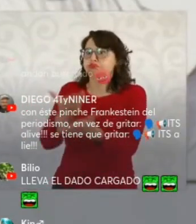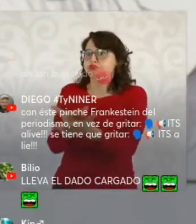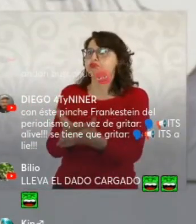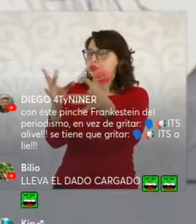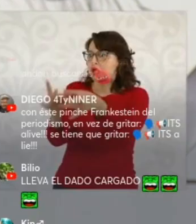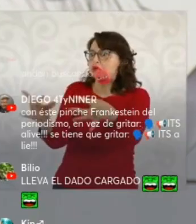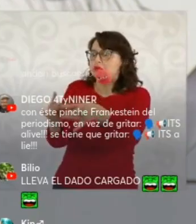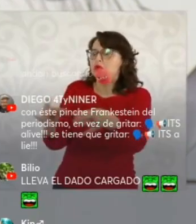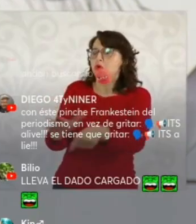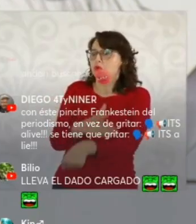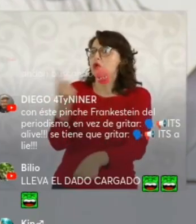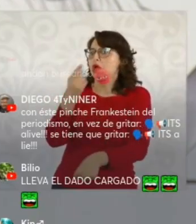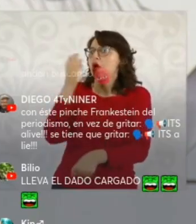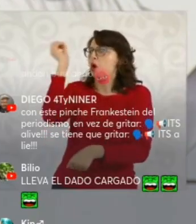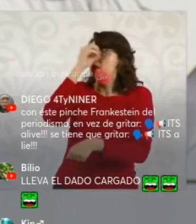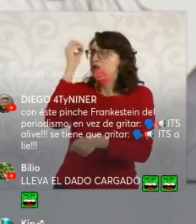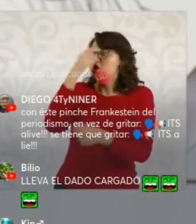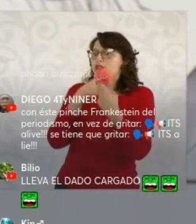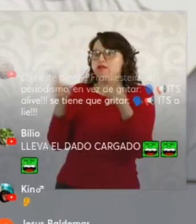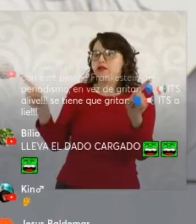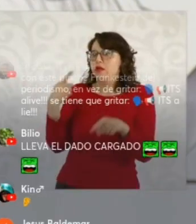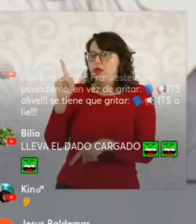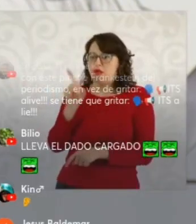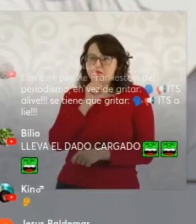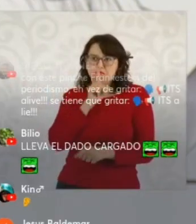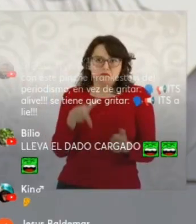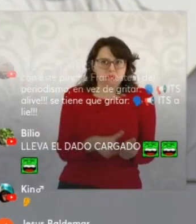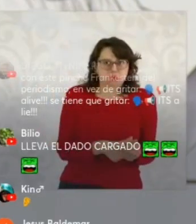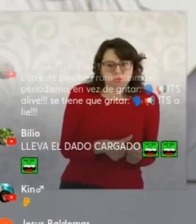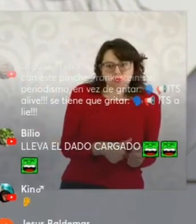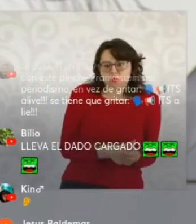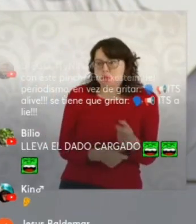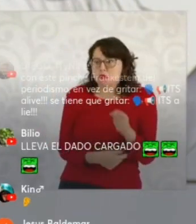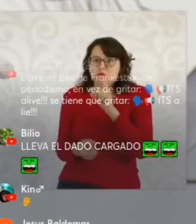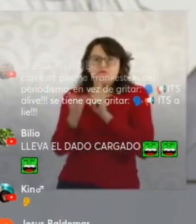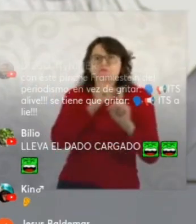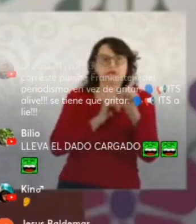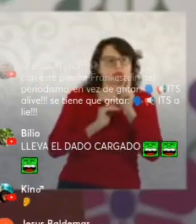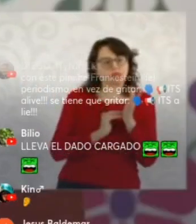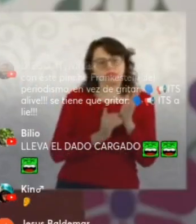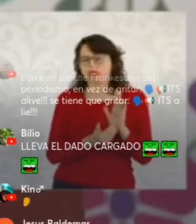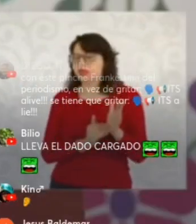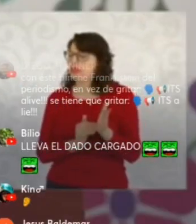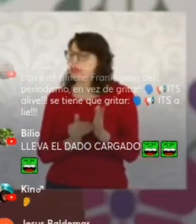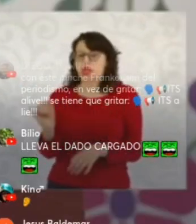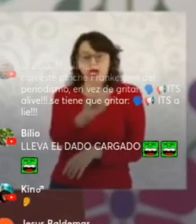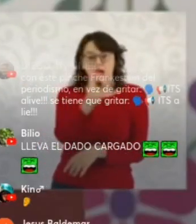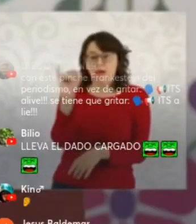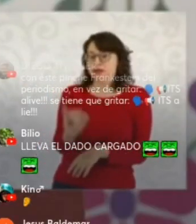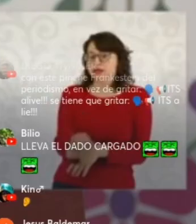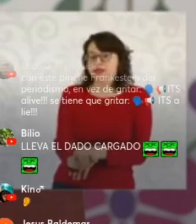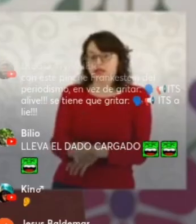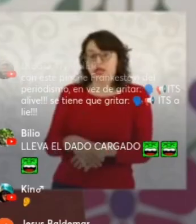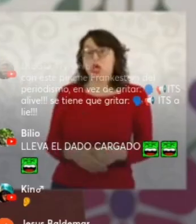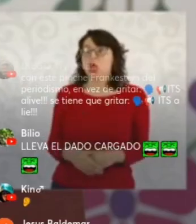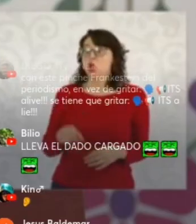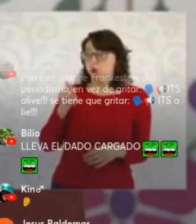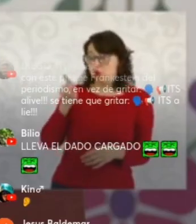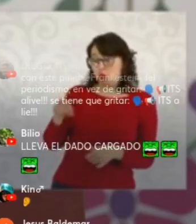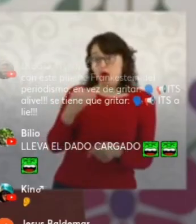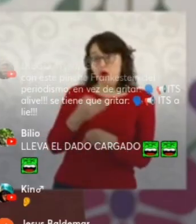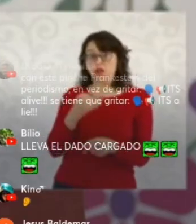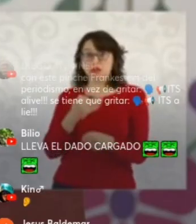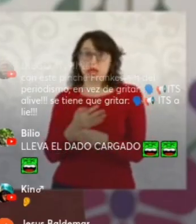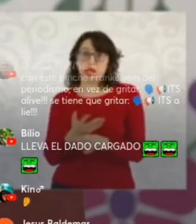consideración que tuviera. Pero nunca vamos a mentir ni esconder, jamás. Entonces, si estás insinuando que